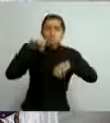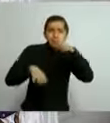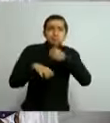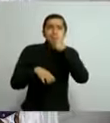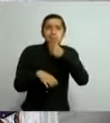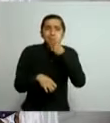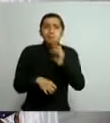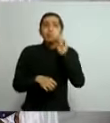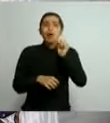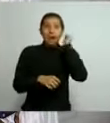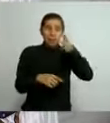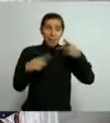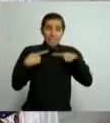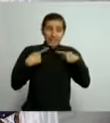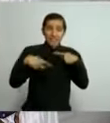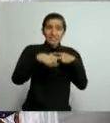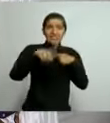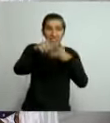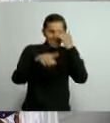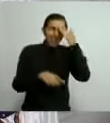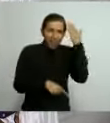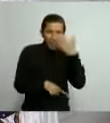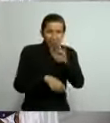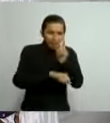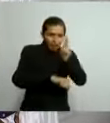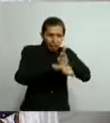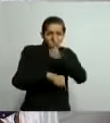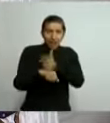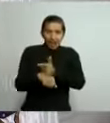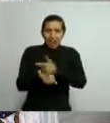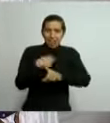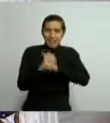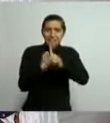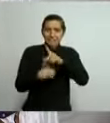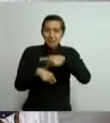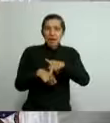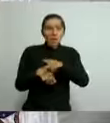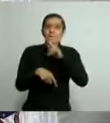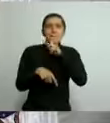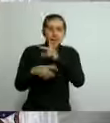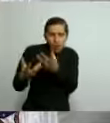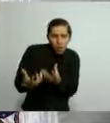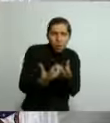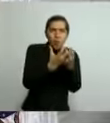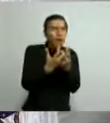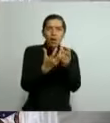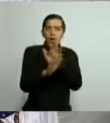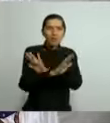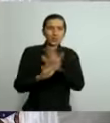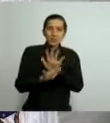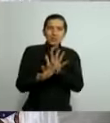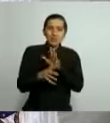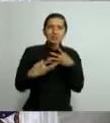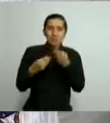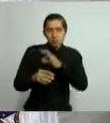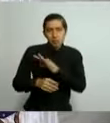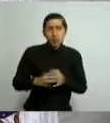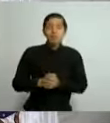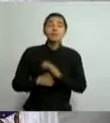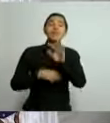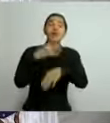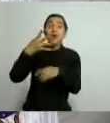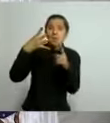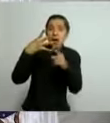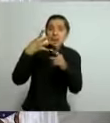personas que tú ya sabes o identificas que están en riesgo o que son vulnerables. Cuarto,